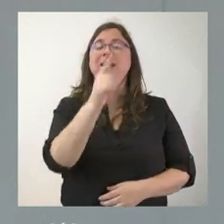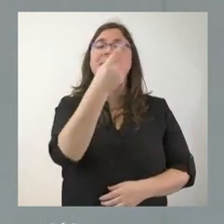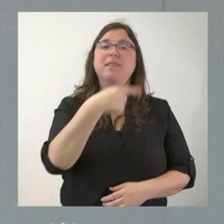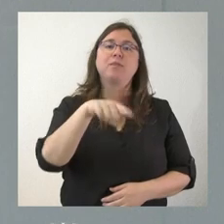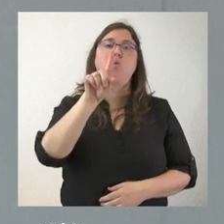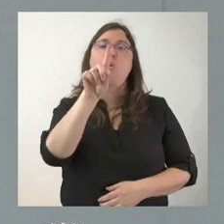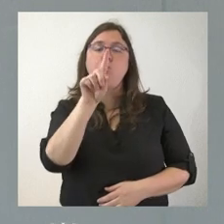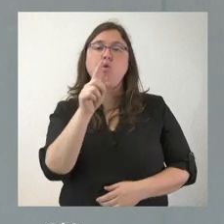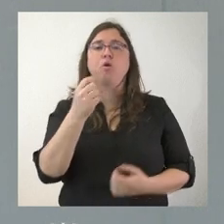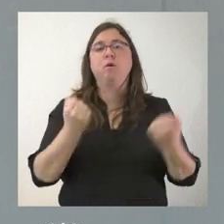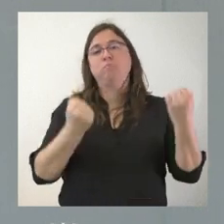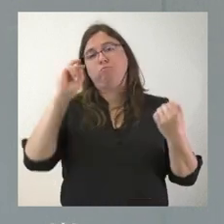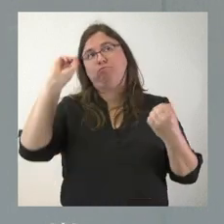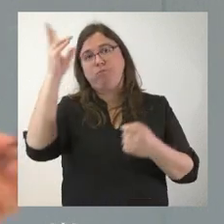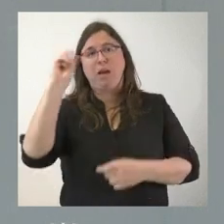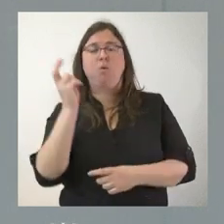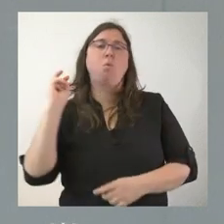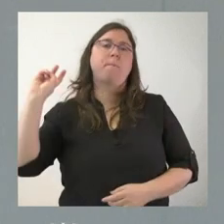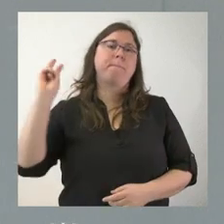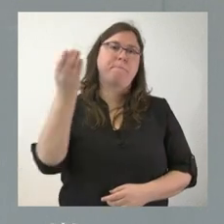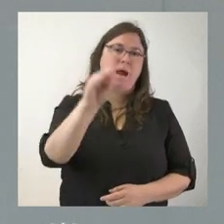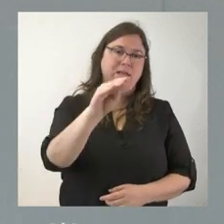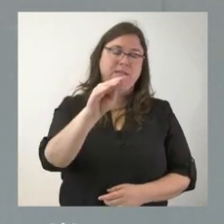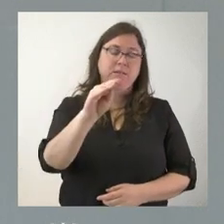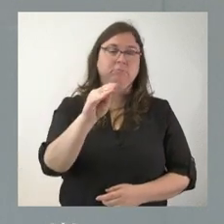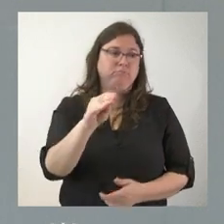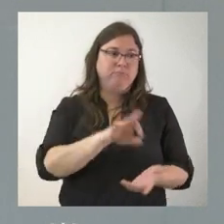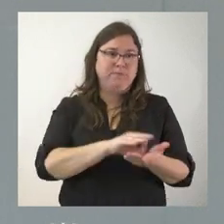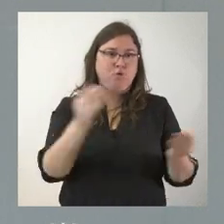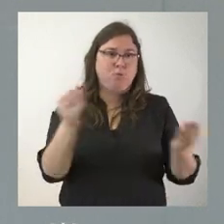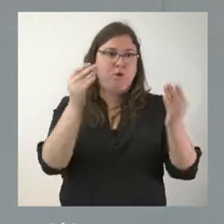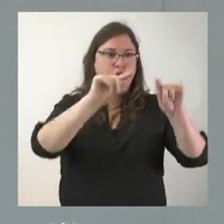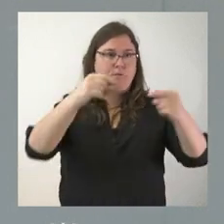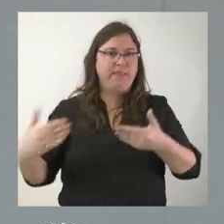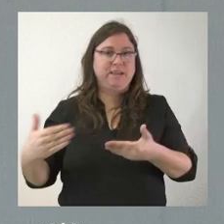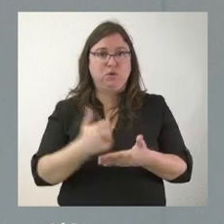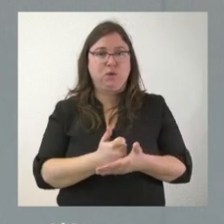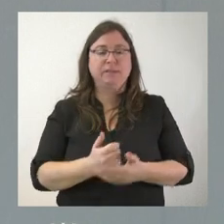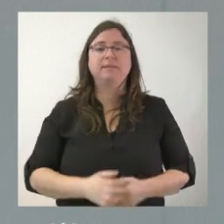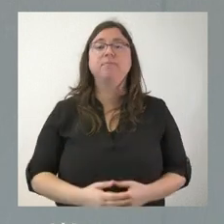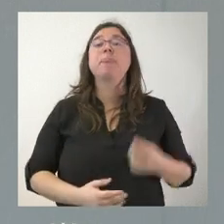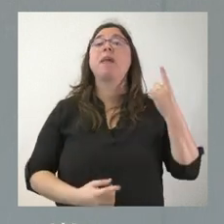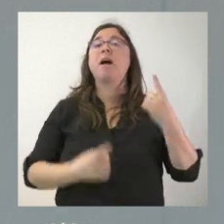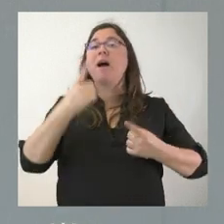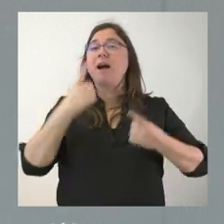y por tanto mejora claramente el servicio lo mejora en todas las provincias en la medida en que algunas actuaciones llevan aparejadas